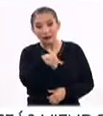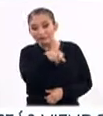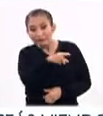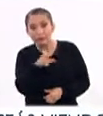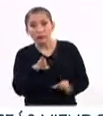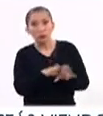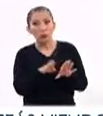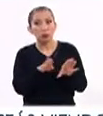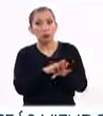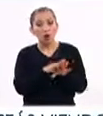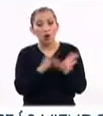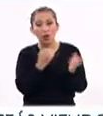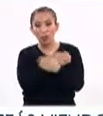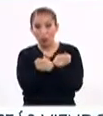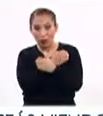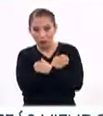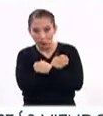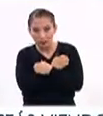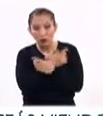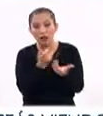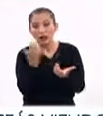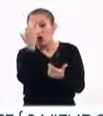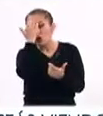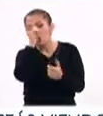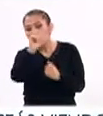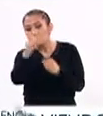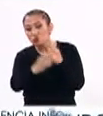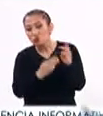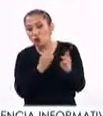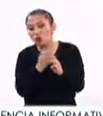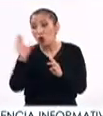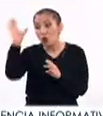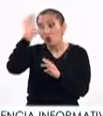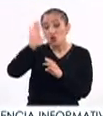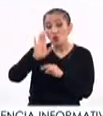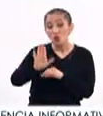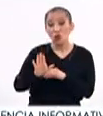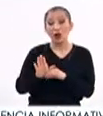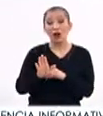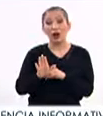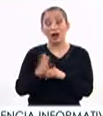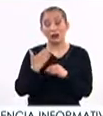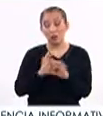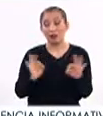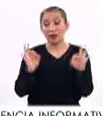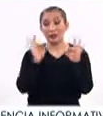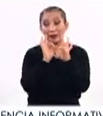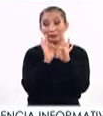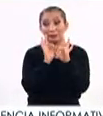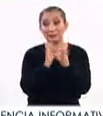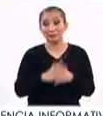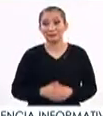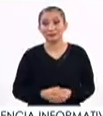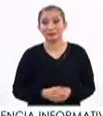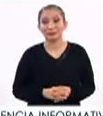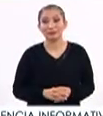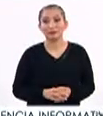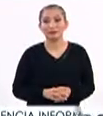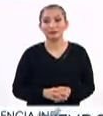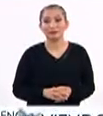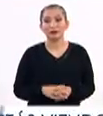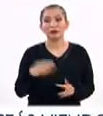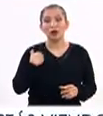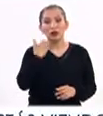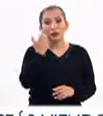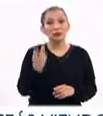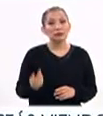como educación y conocer otro mundo, la cultura, es muy importante, ¿no? Claro, en ese sentido me